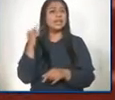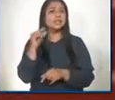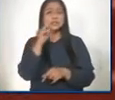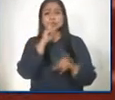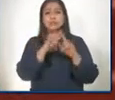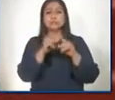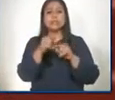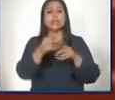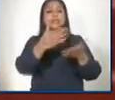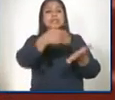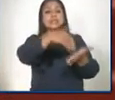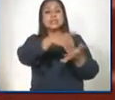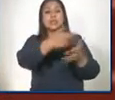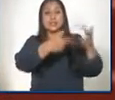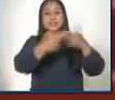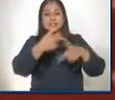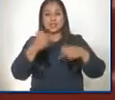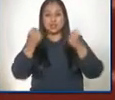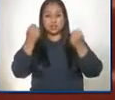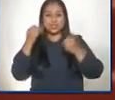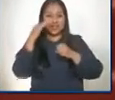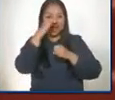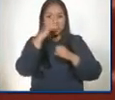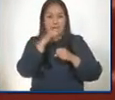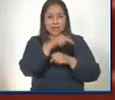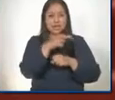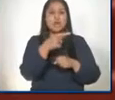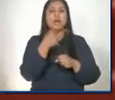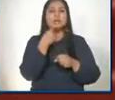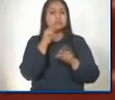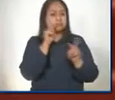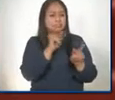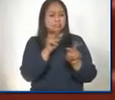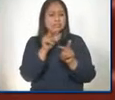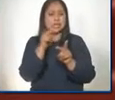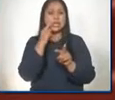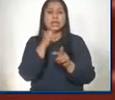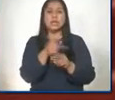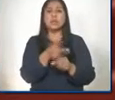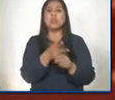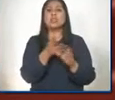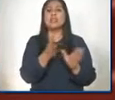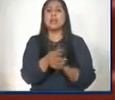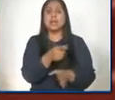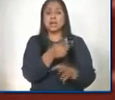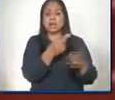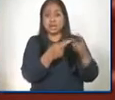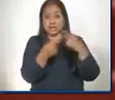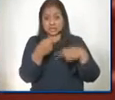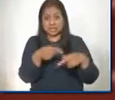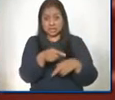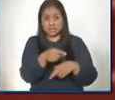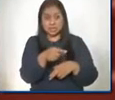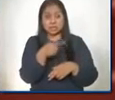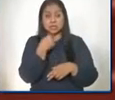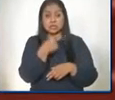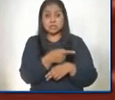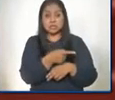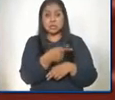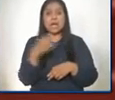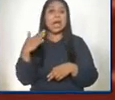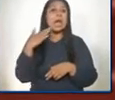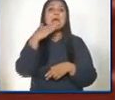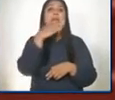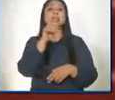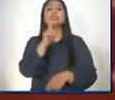de retornados en Fuerza Aérea Guatemalteca, y vemos con mucha preocupación que los guatemaltecos retornados en vía aérea no se